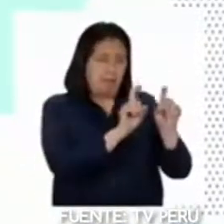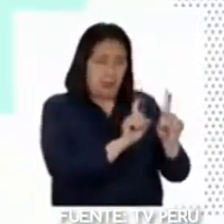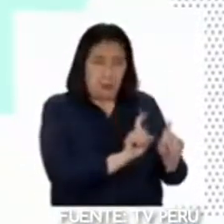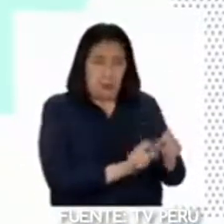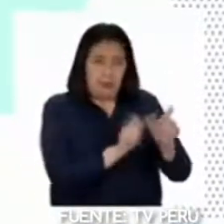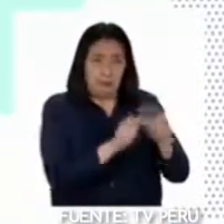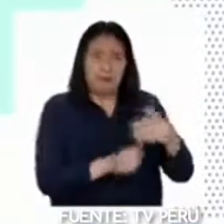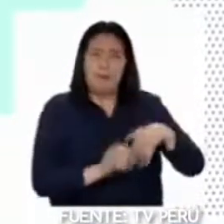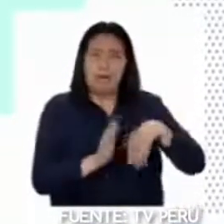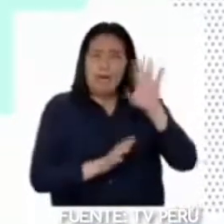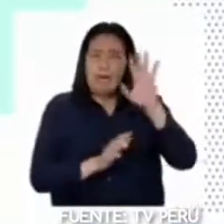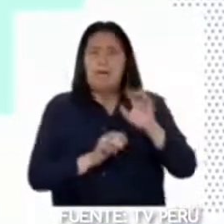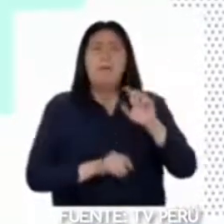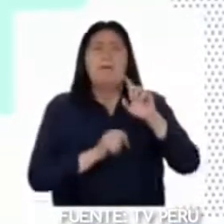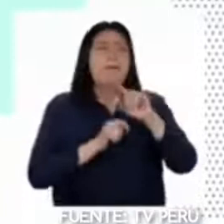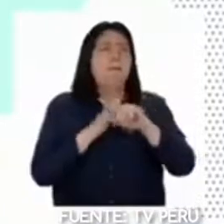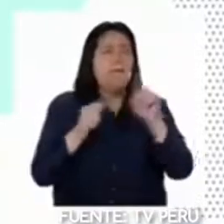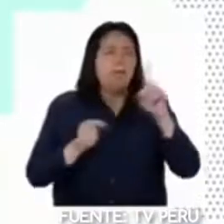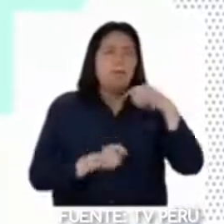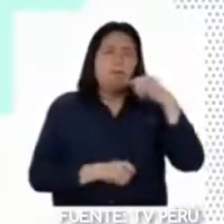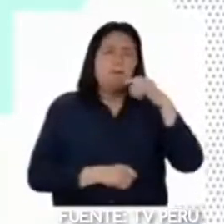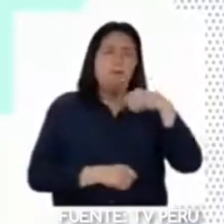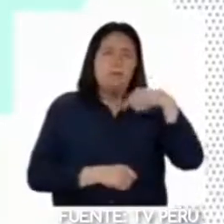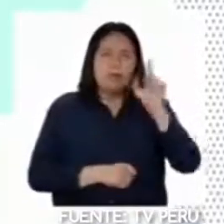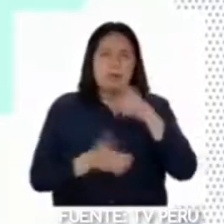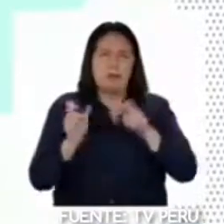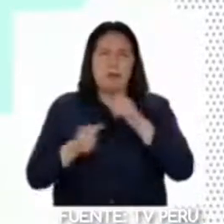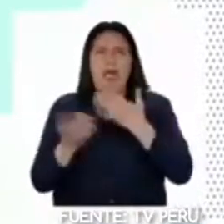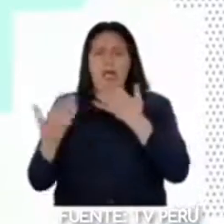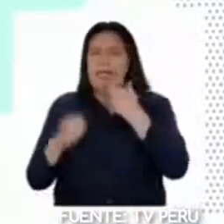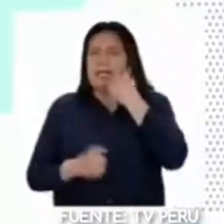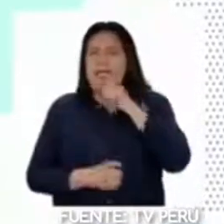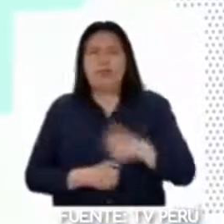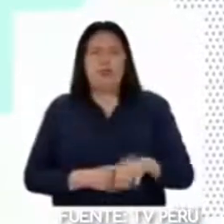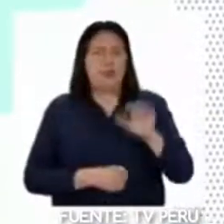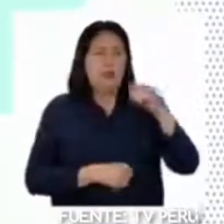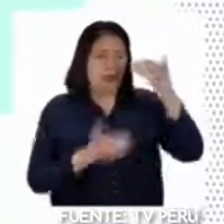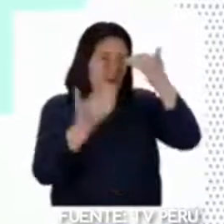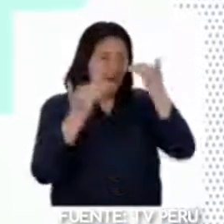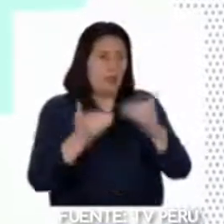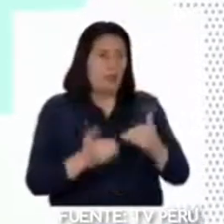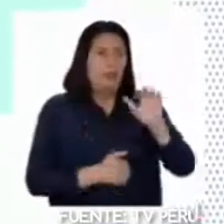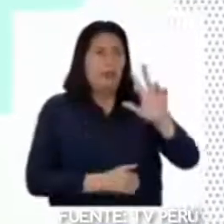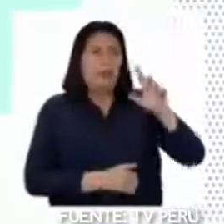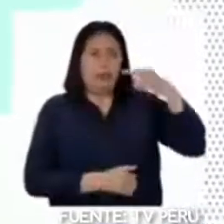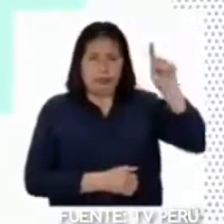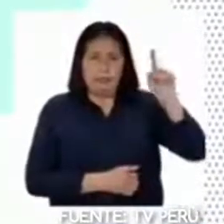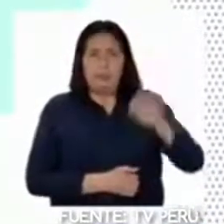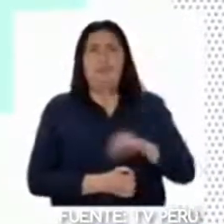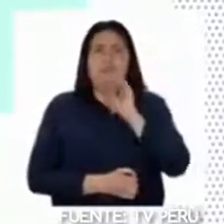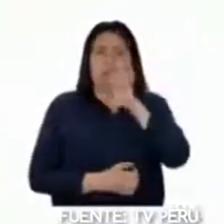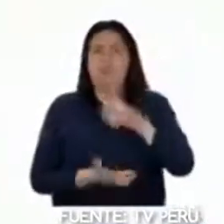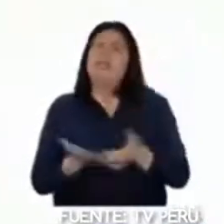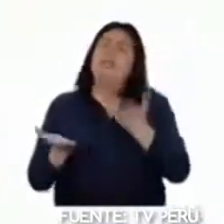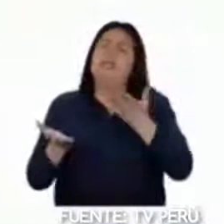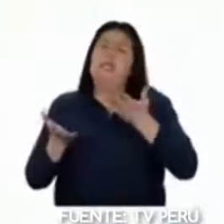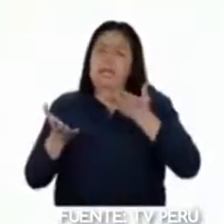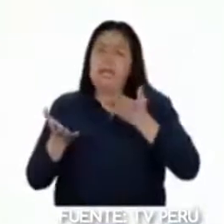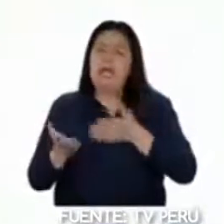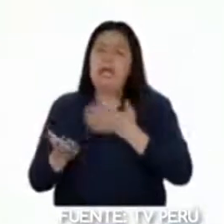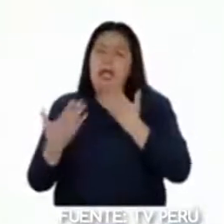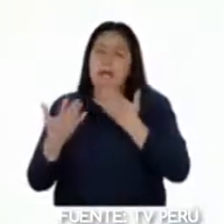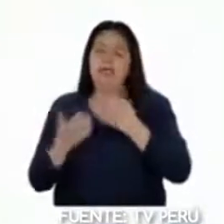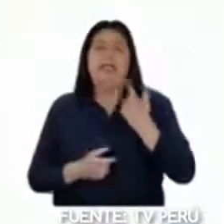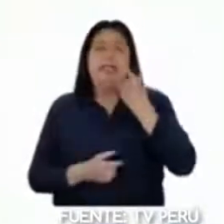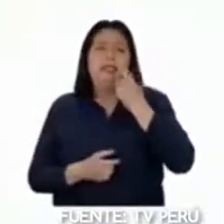casi 500,000 de personas más hablan quechua y más abajo dice que más de 3,000,000 afirman que el quechua es su lengua materna.